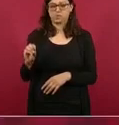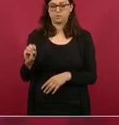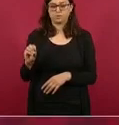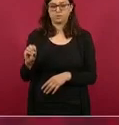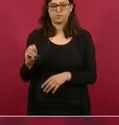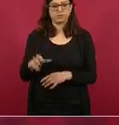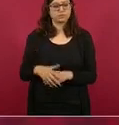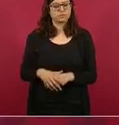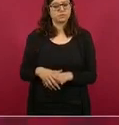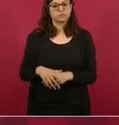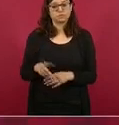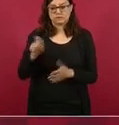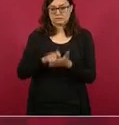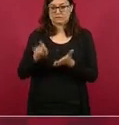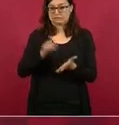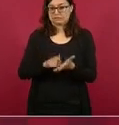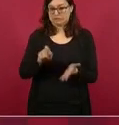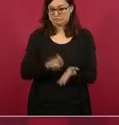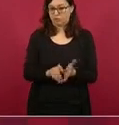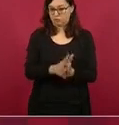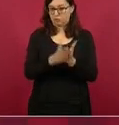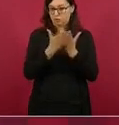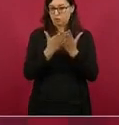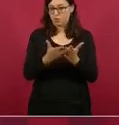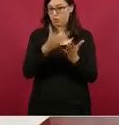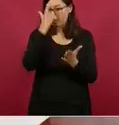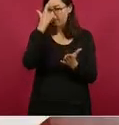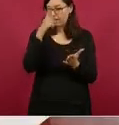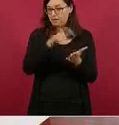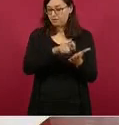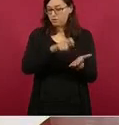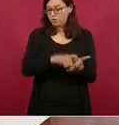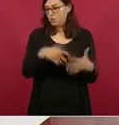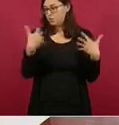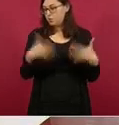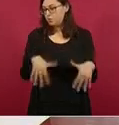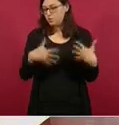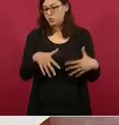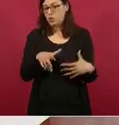Qué novela, no dejen de leerla.